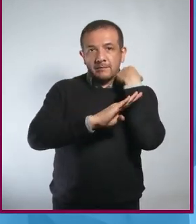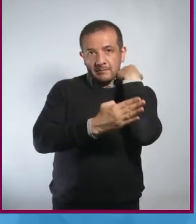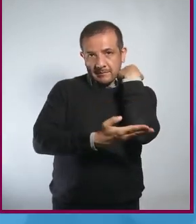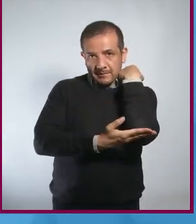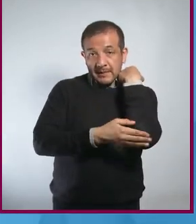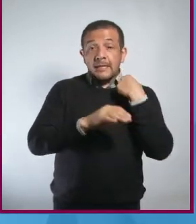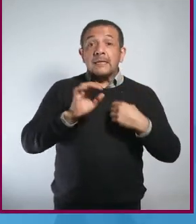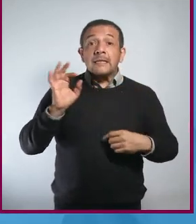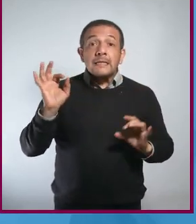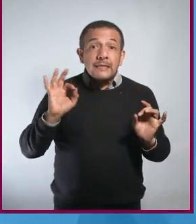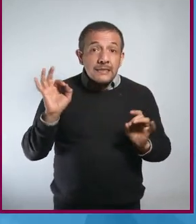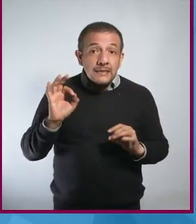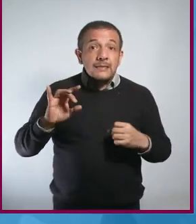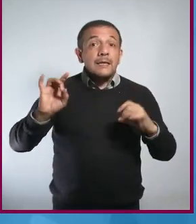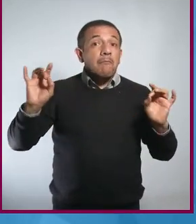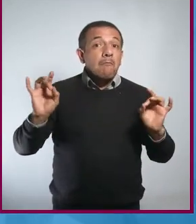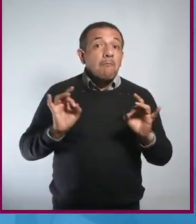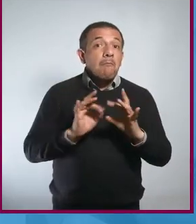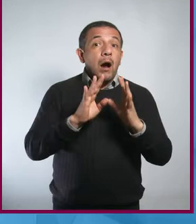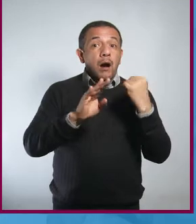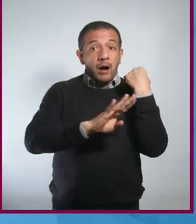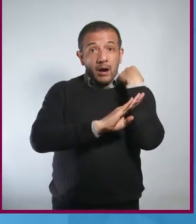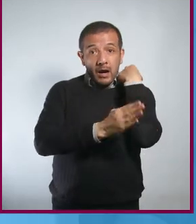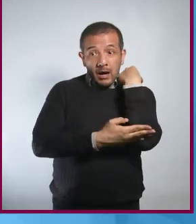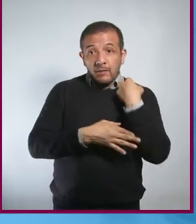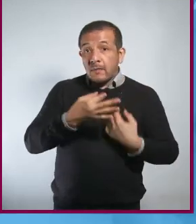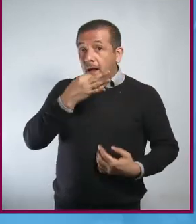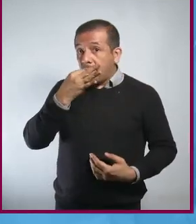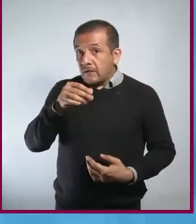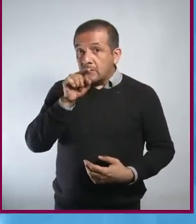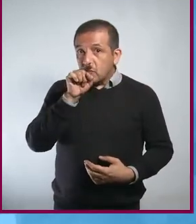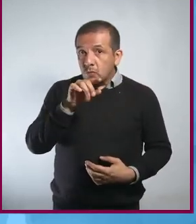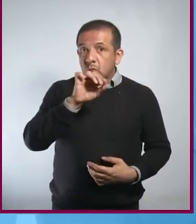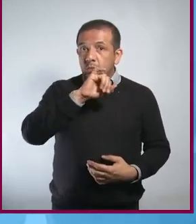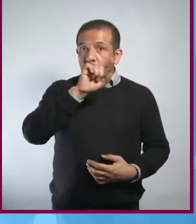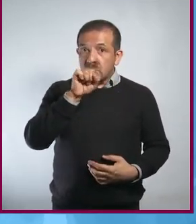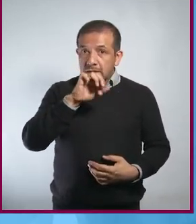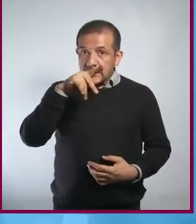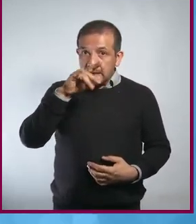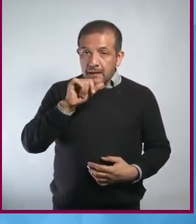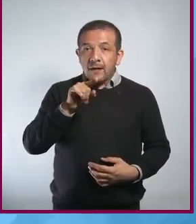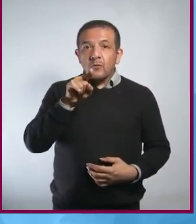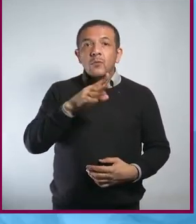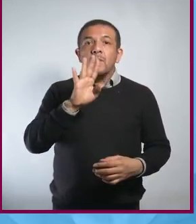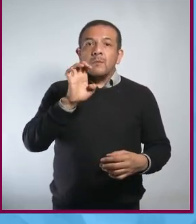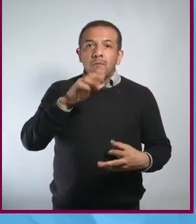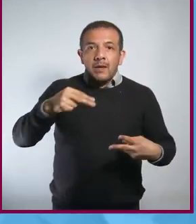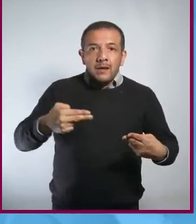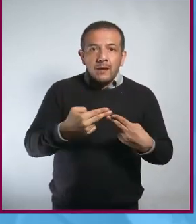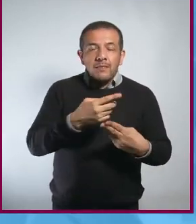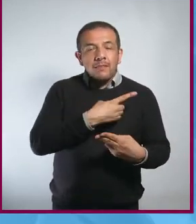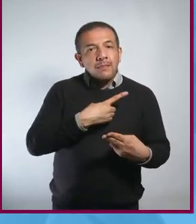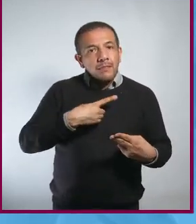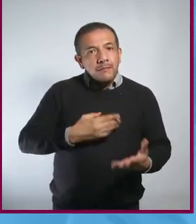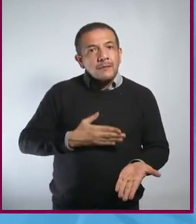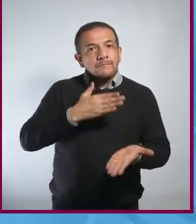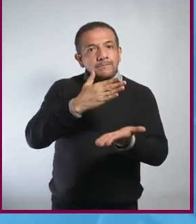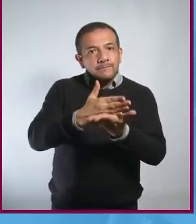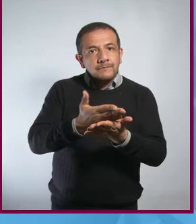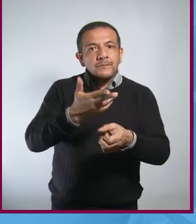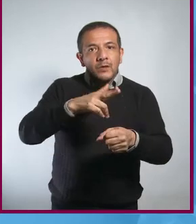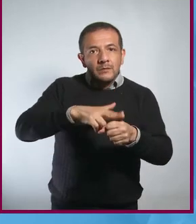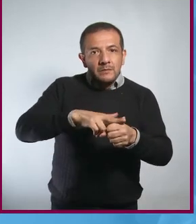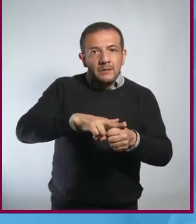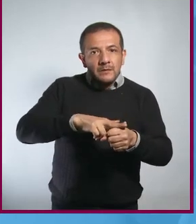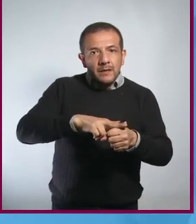durante el embarazo el médico te indica que tienes Zika, tu bebé debe ser evaluado en un establecimiento de salud